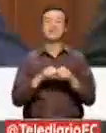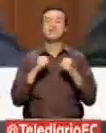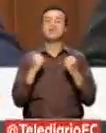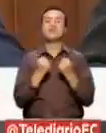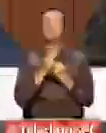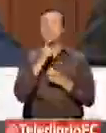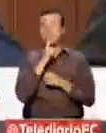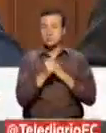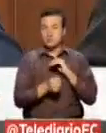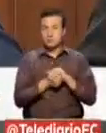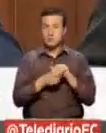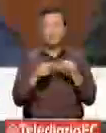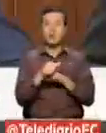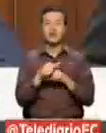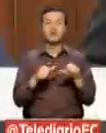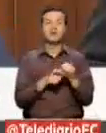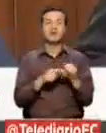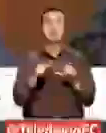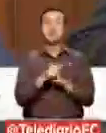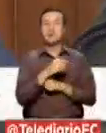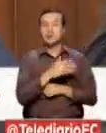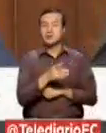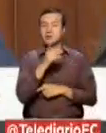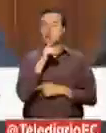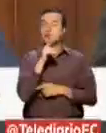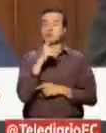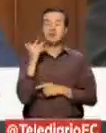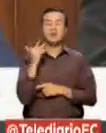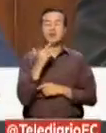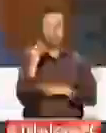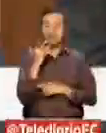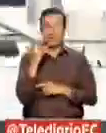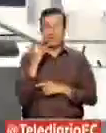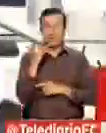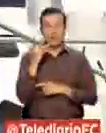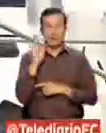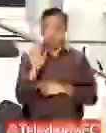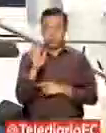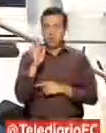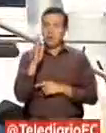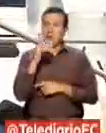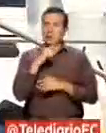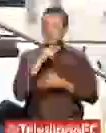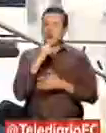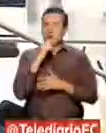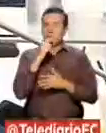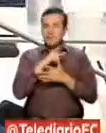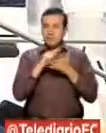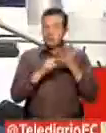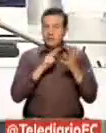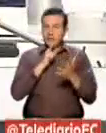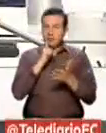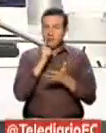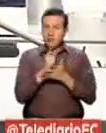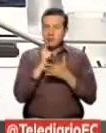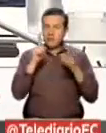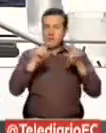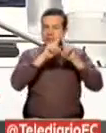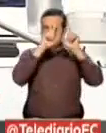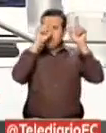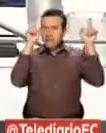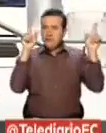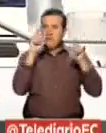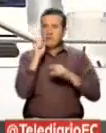offshore siendo asesor de la agencia, también siendo asesor de la agencia de inteligencia en el país. Hay un vínculo, sin duda, con la empresa